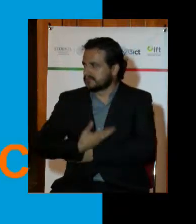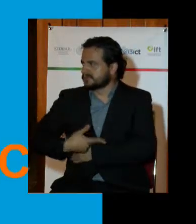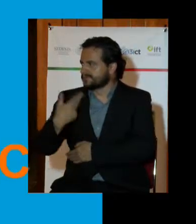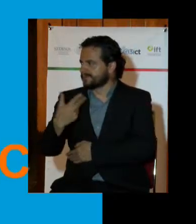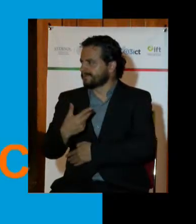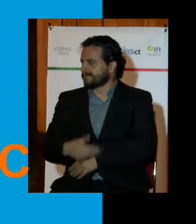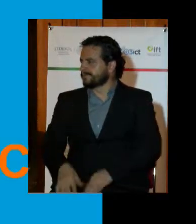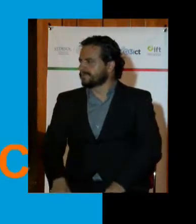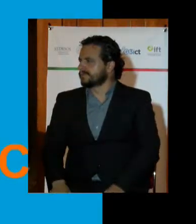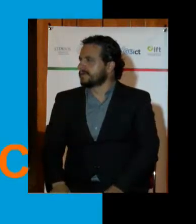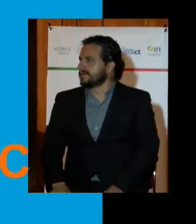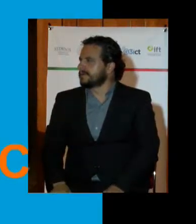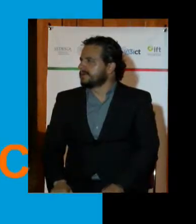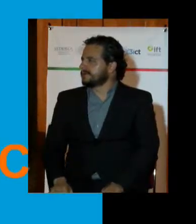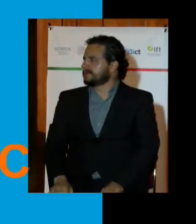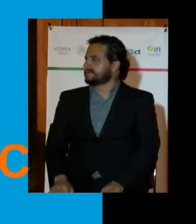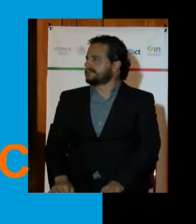parteaguas.